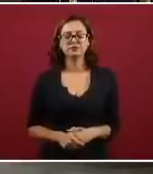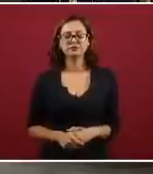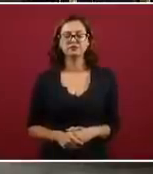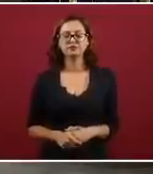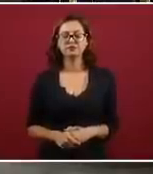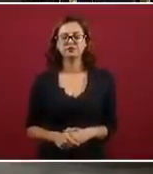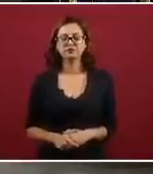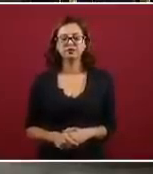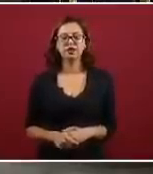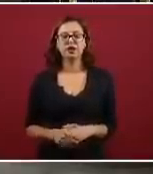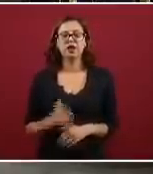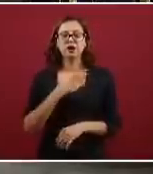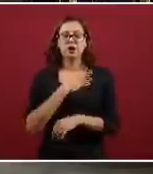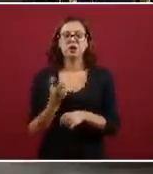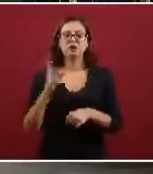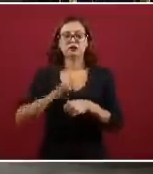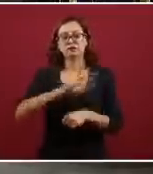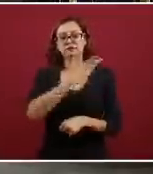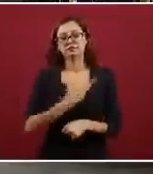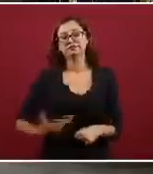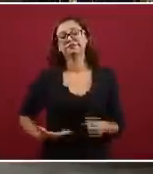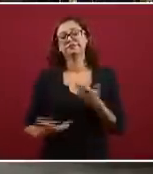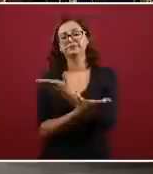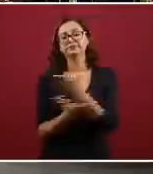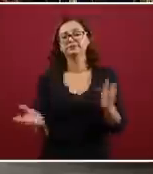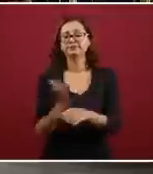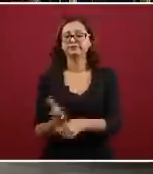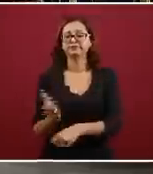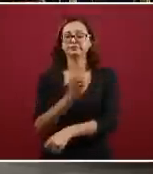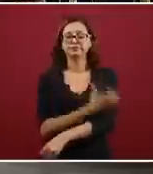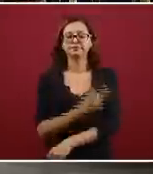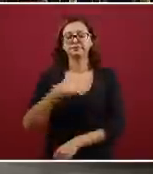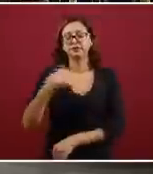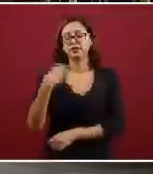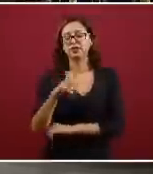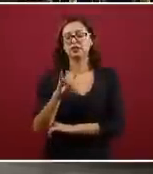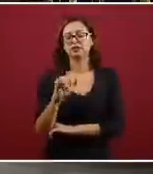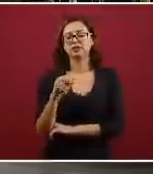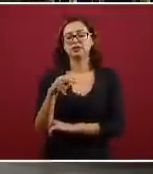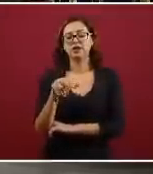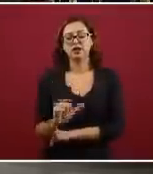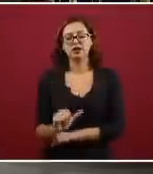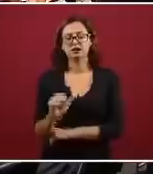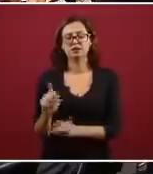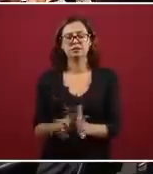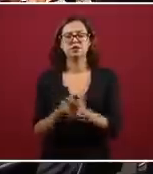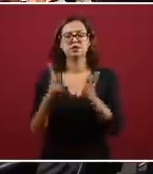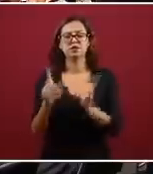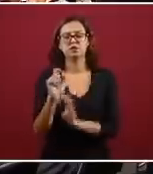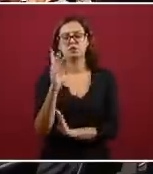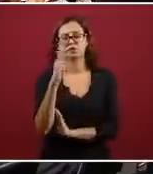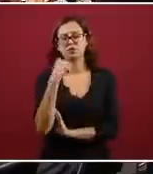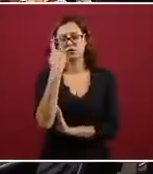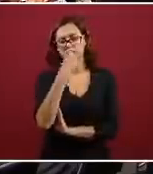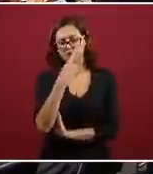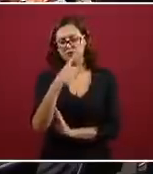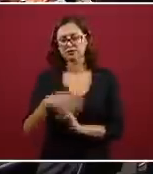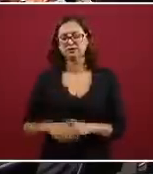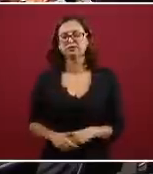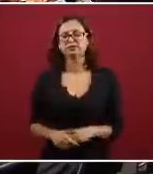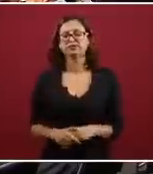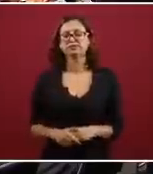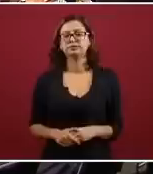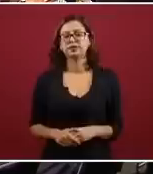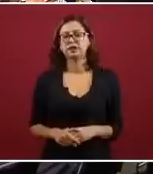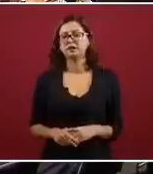Buenos días, presidente, y a todos los presentes compañeros. Diana Veintes, del diario 24 Horas. Preguntarle, ahora sí que ya en temas en general, si